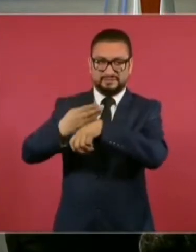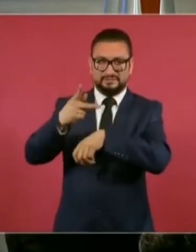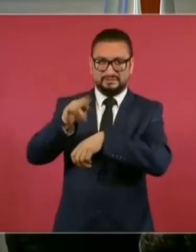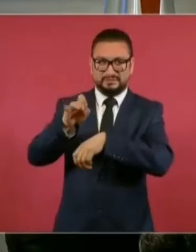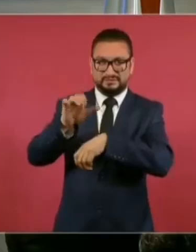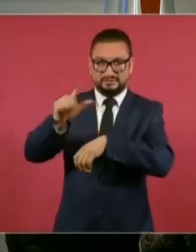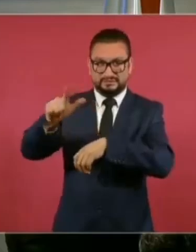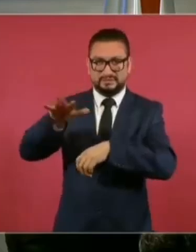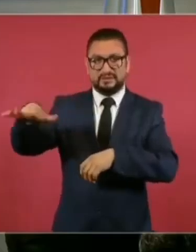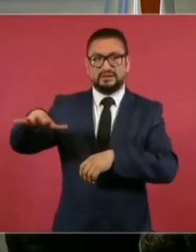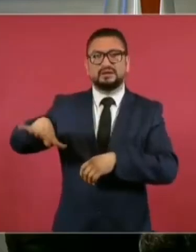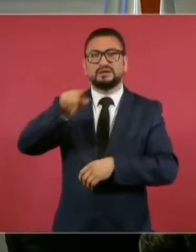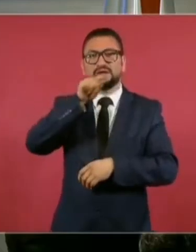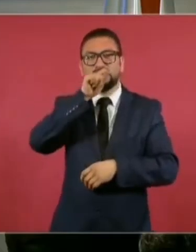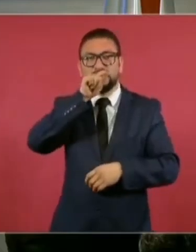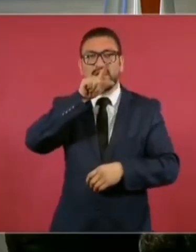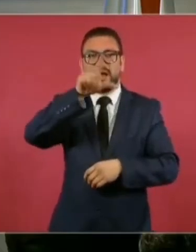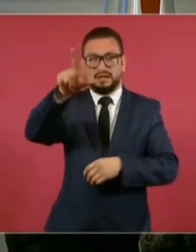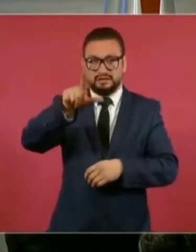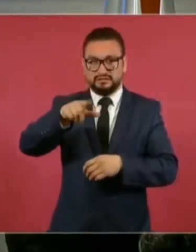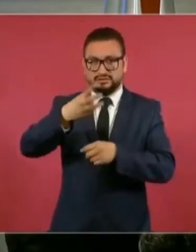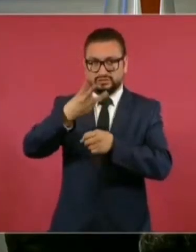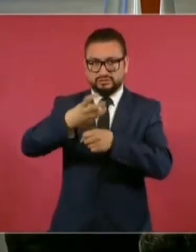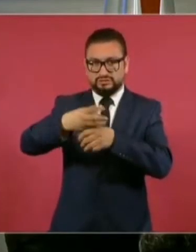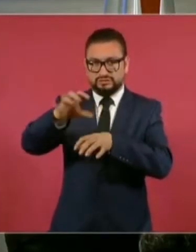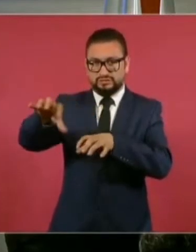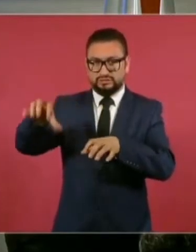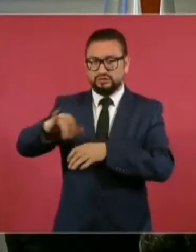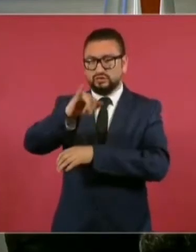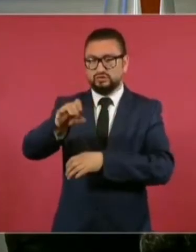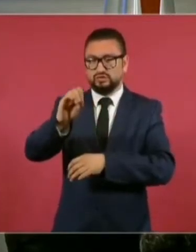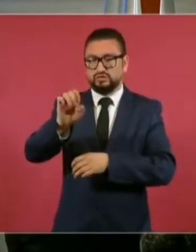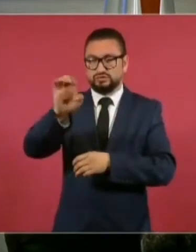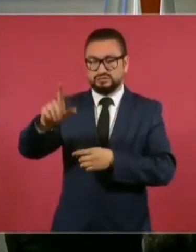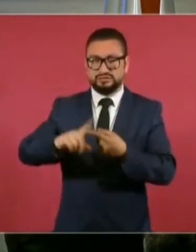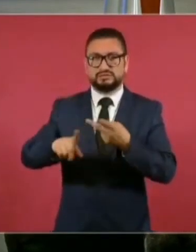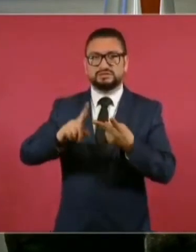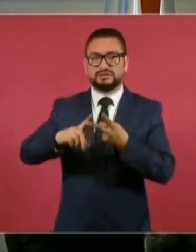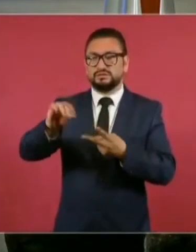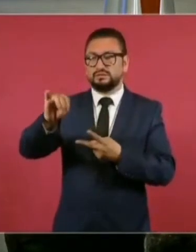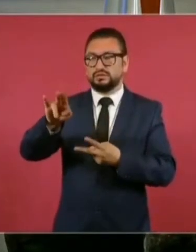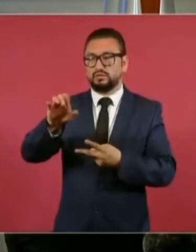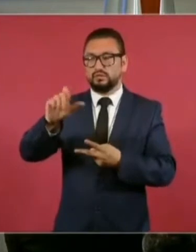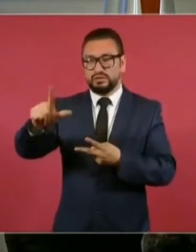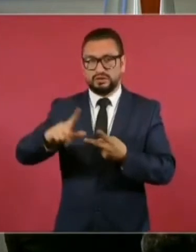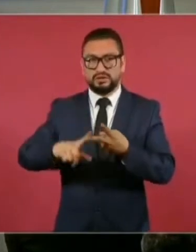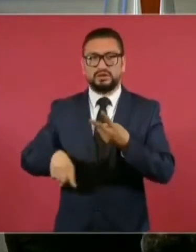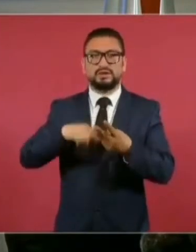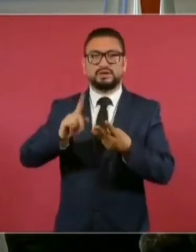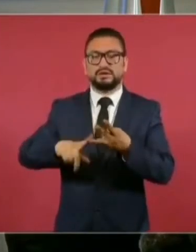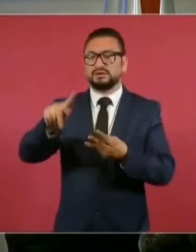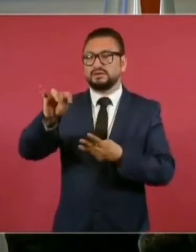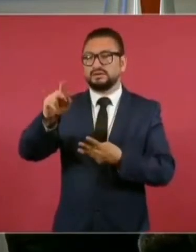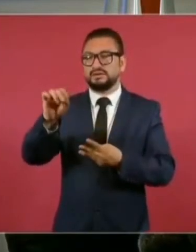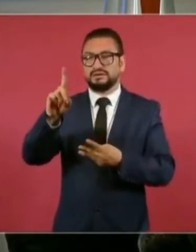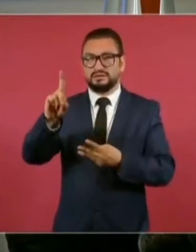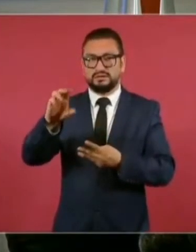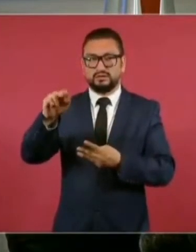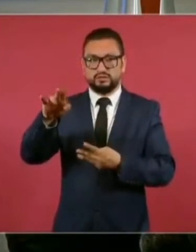en Jalisco, del Tercer Circuito, José Clemente Cervantes, Manuel Canomaines y Tai de